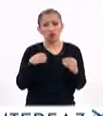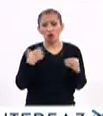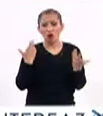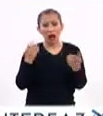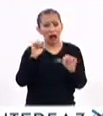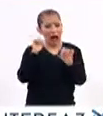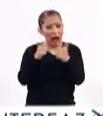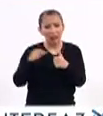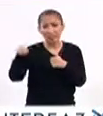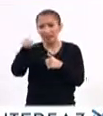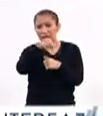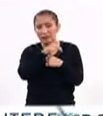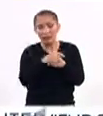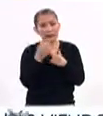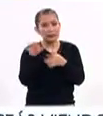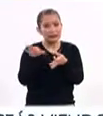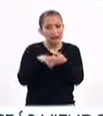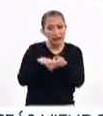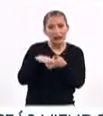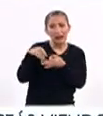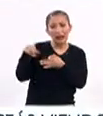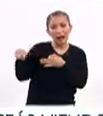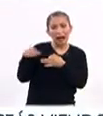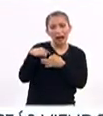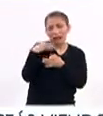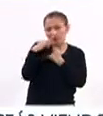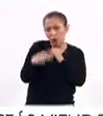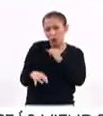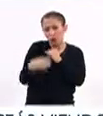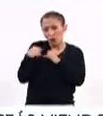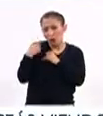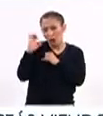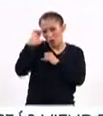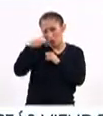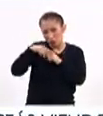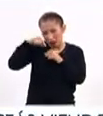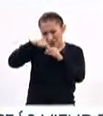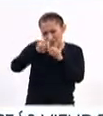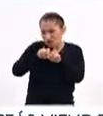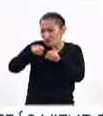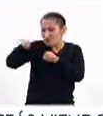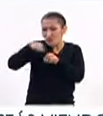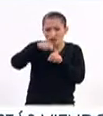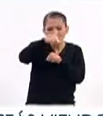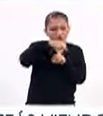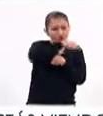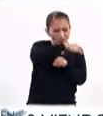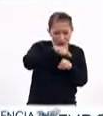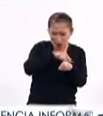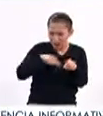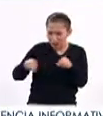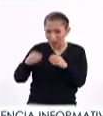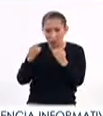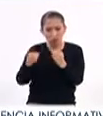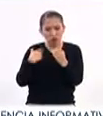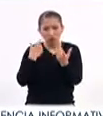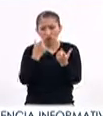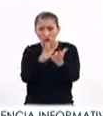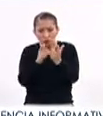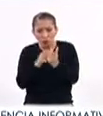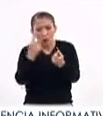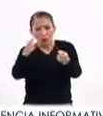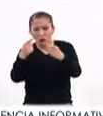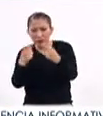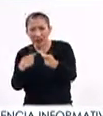movilidad artística, estás cerca, estás al final en el corazón de Europa, entonces hay muchos